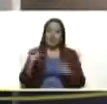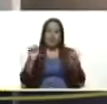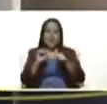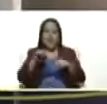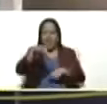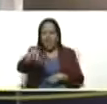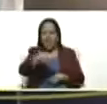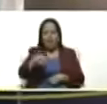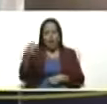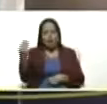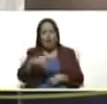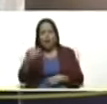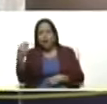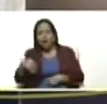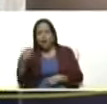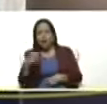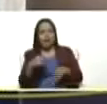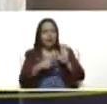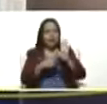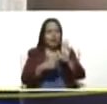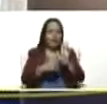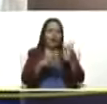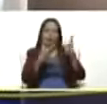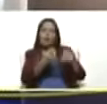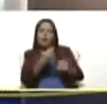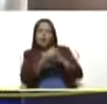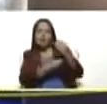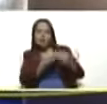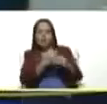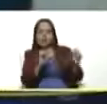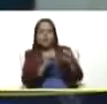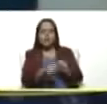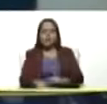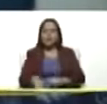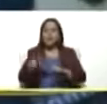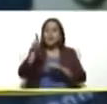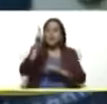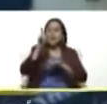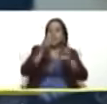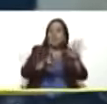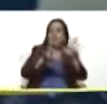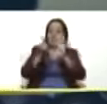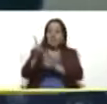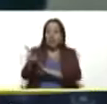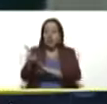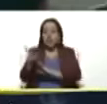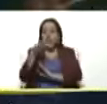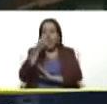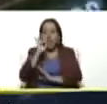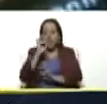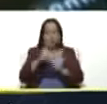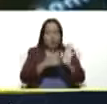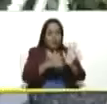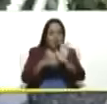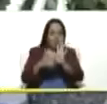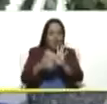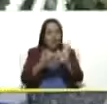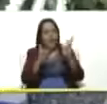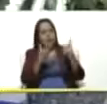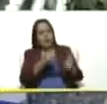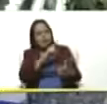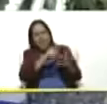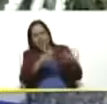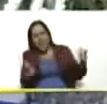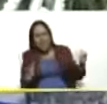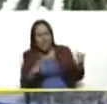muestras, presidente. Bien importante, sí. ¿Cuántas muestras presentó Mérida? 72. Alfredo, 72 muestras. ¿Cuántas muestras hubo en